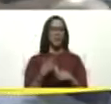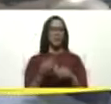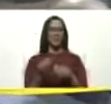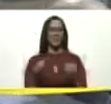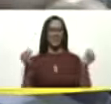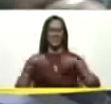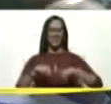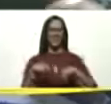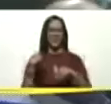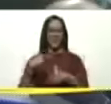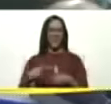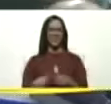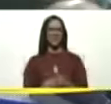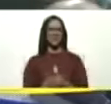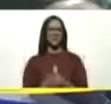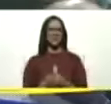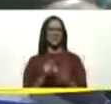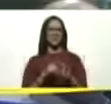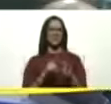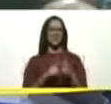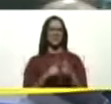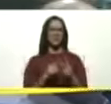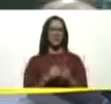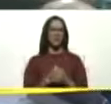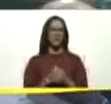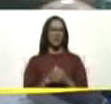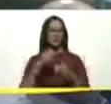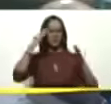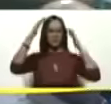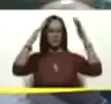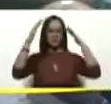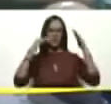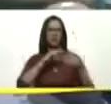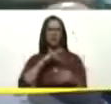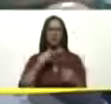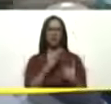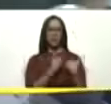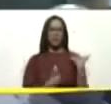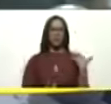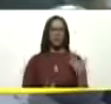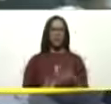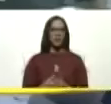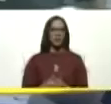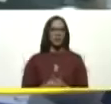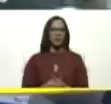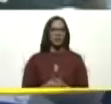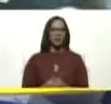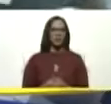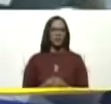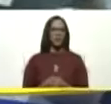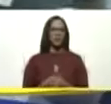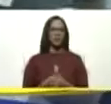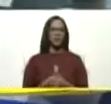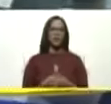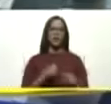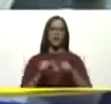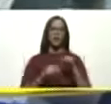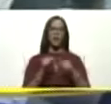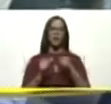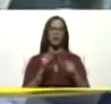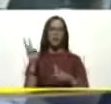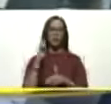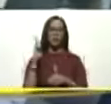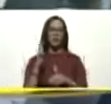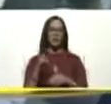ahí. Entonces, bueno, saludar a nuestro presidente de la Junta Interventora de la Corporación Venezolana del Guayana,